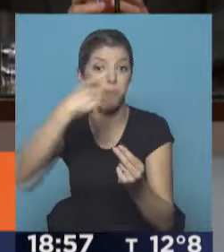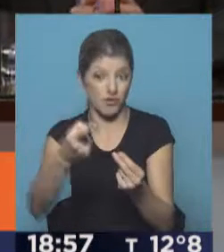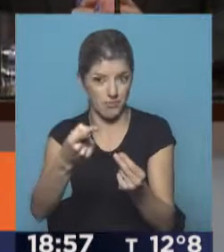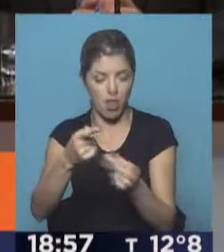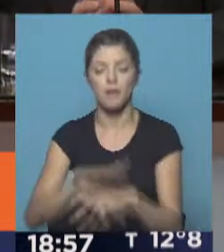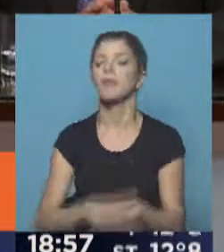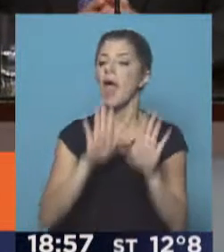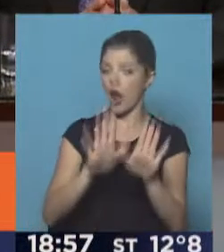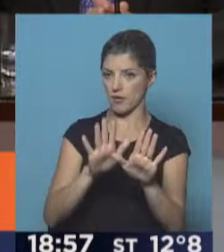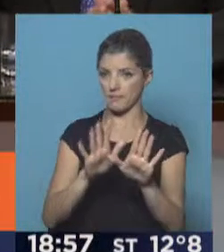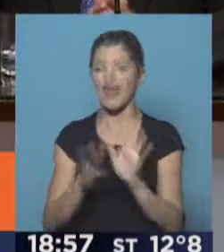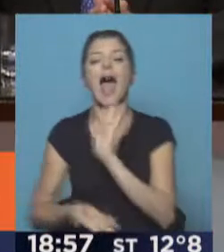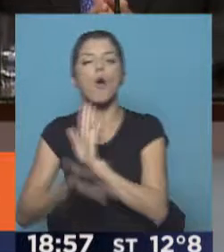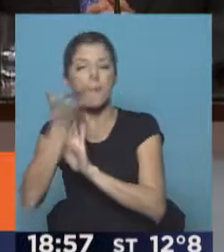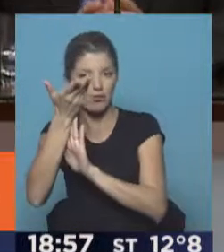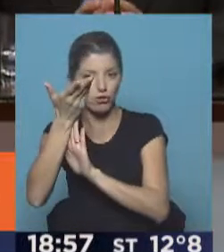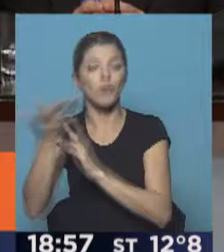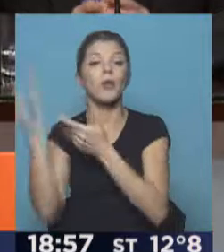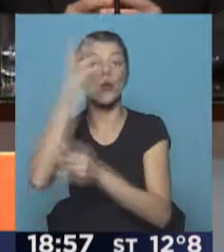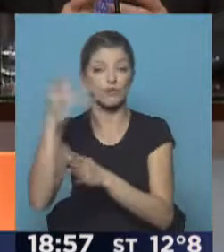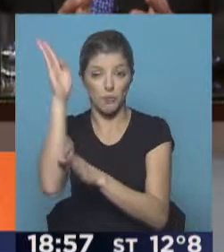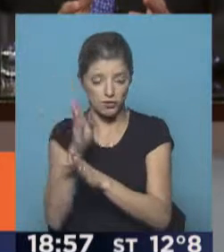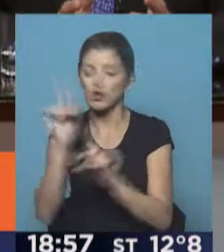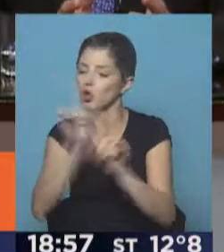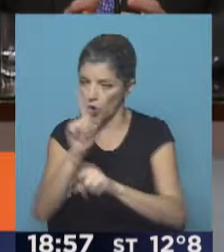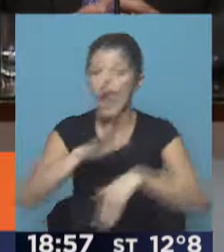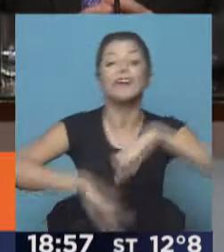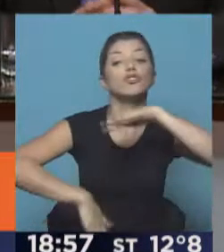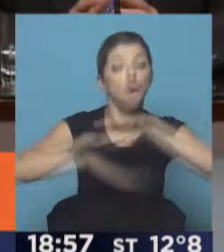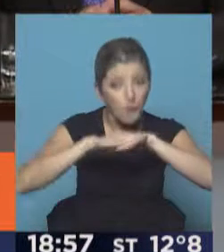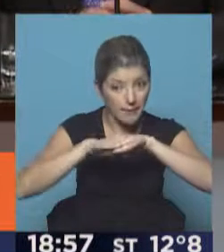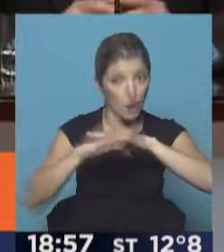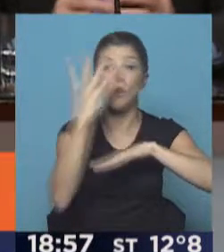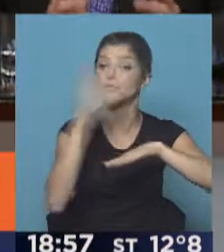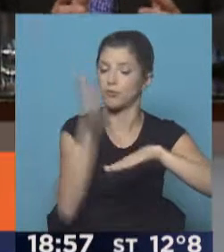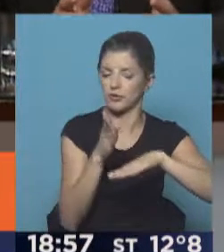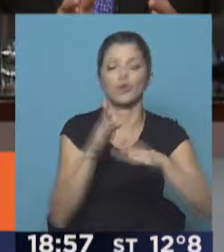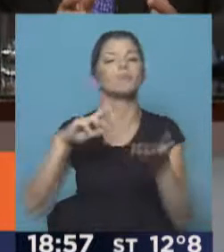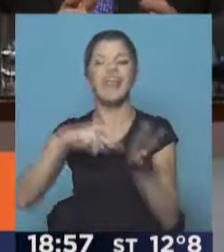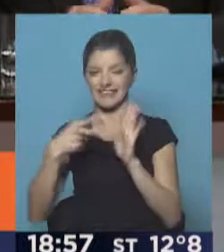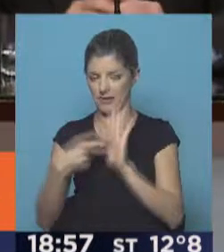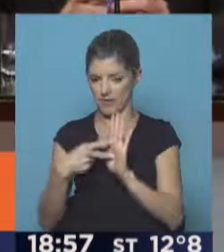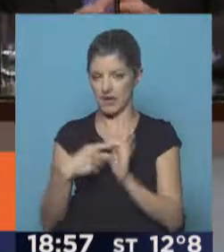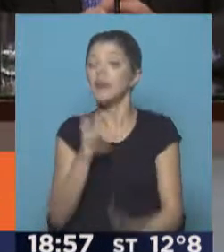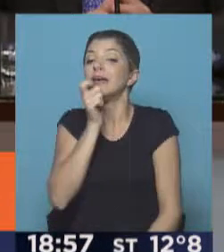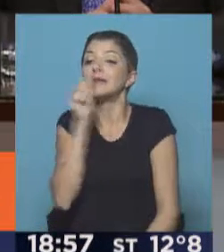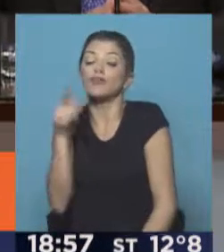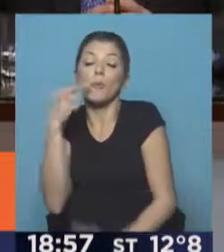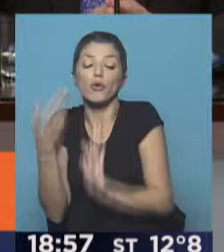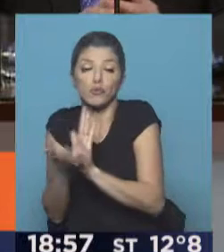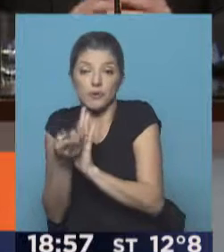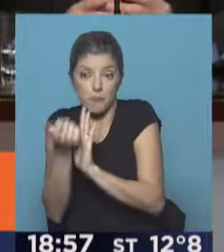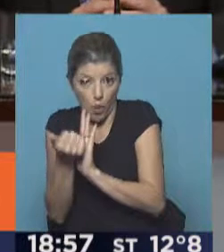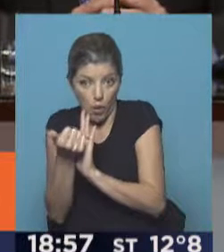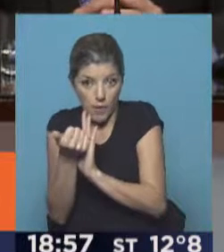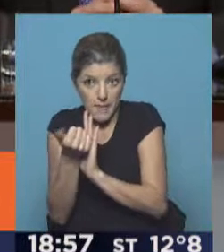sino que el tope va a ser el 400%. Es decir, puede haber un usuario que tuvo un aumento de menos del 400% y ese se le va a